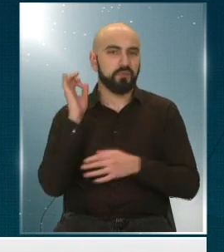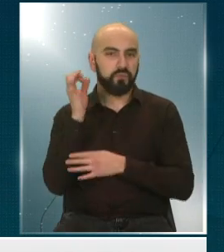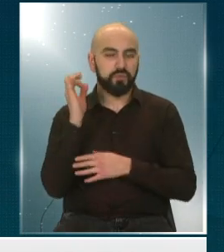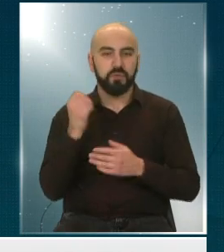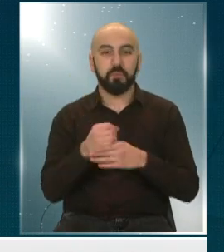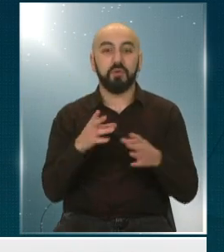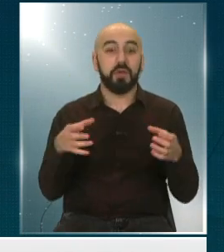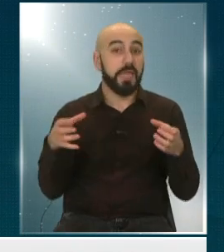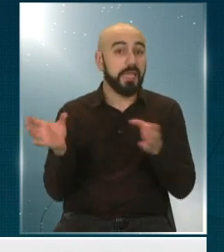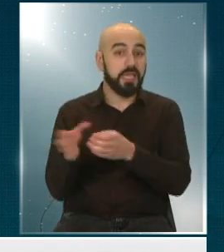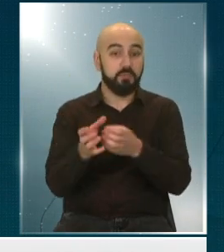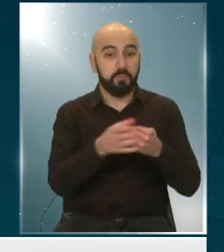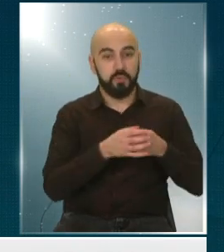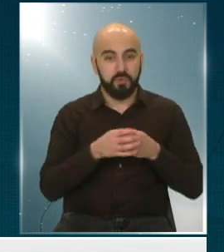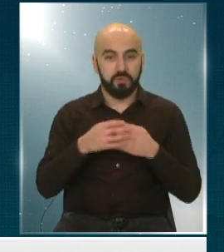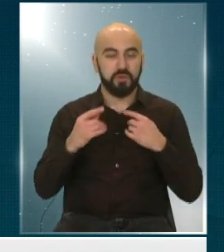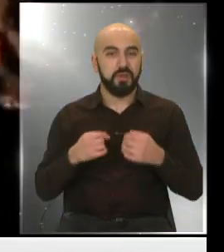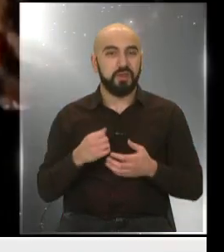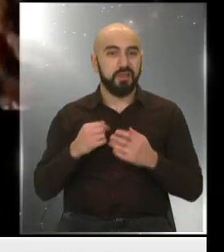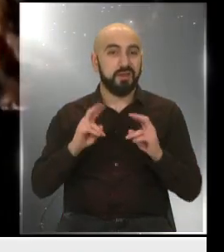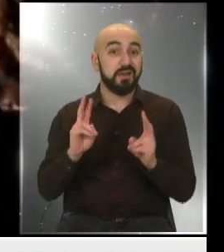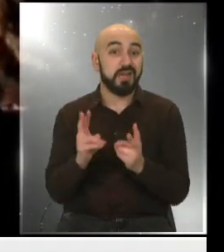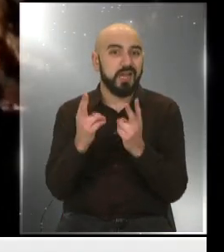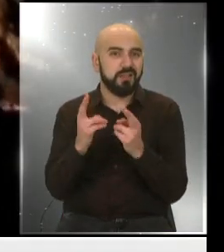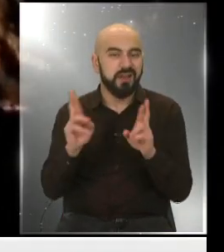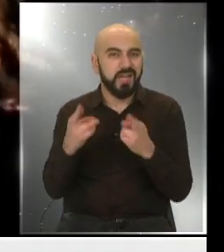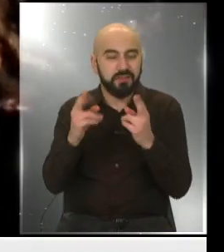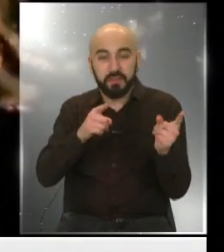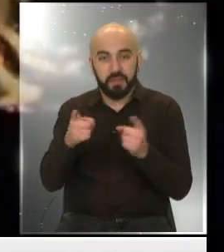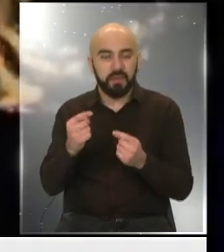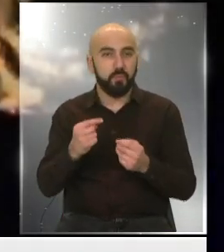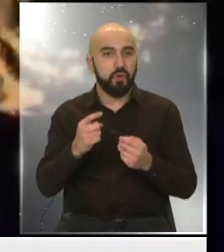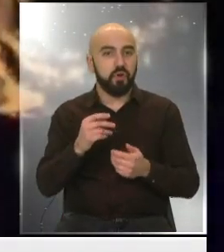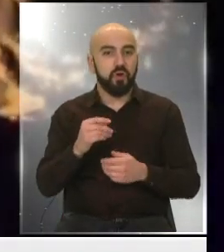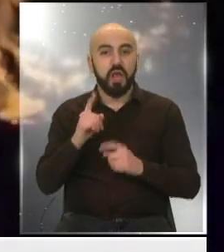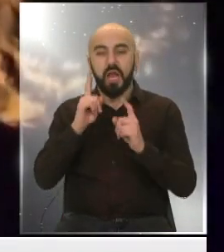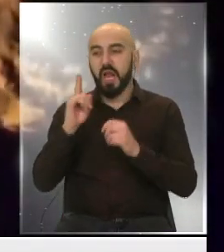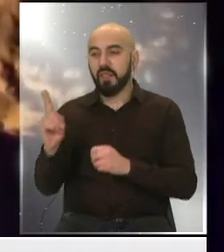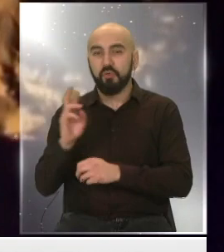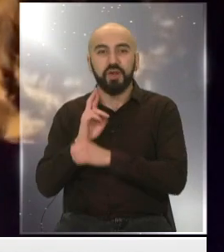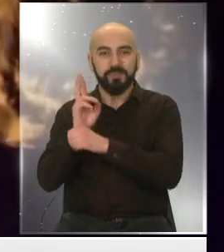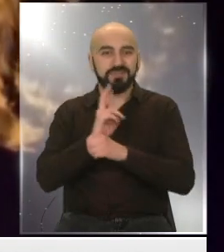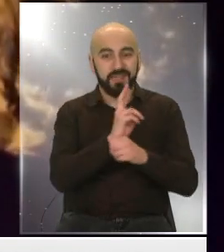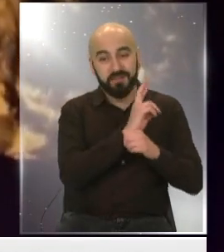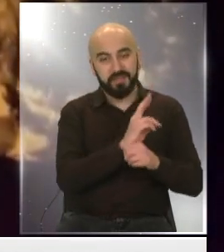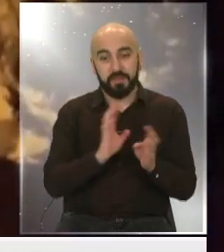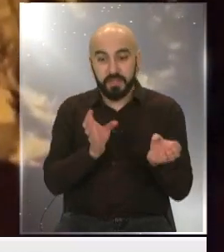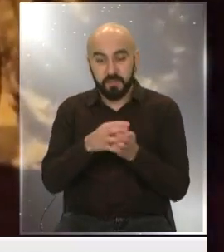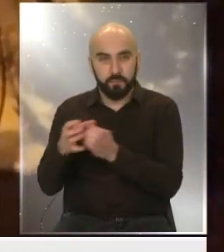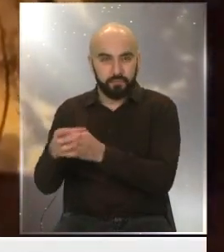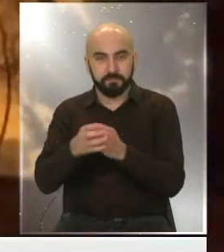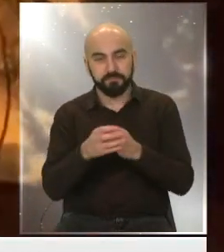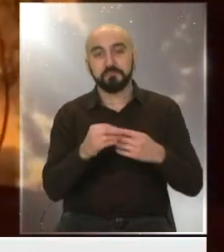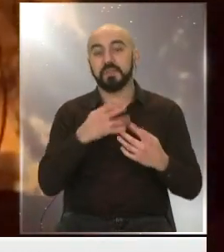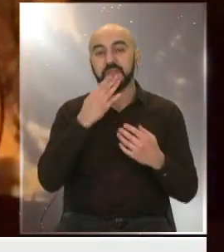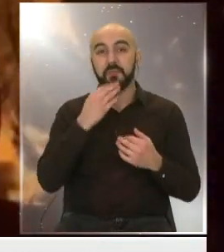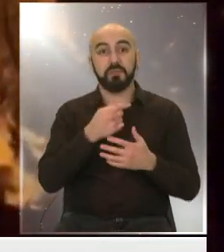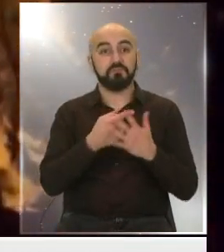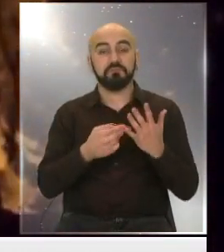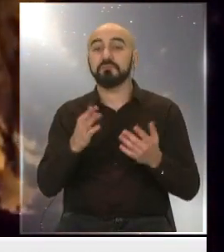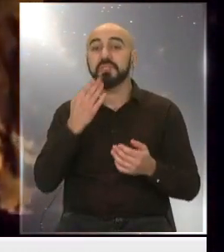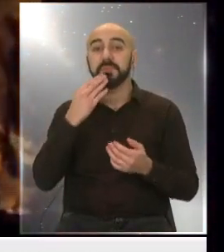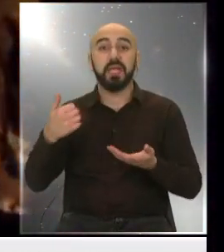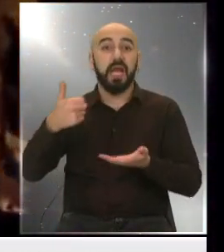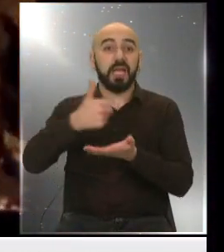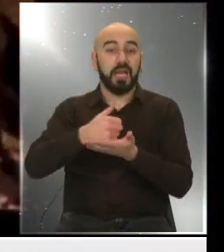los equipos rescatistas, con los representantes de los servicios de emergencia. Y varias figuras, incluida el alcalde